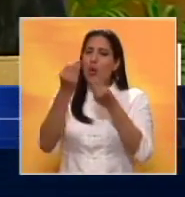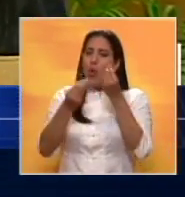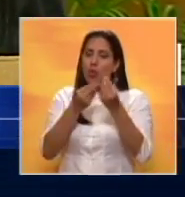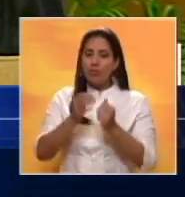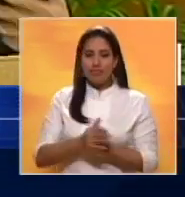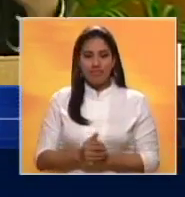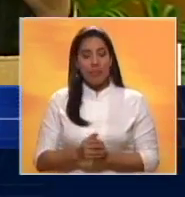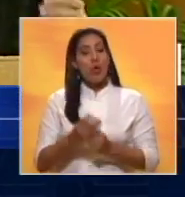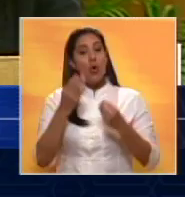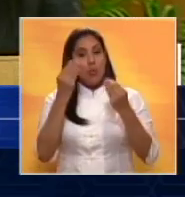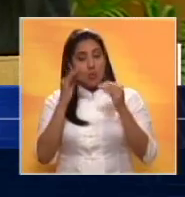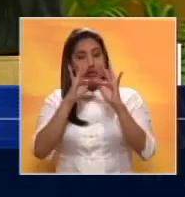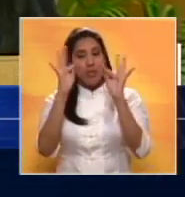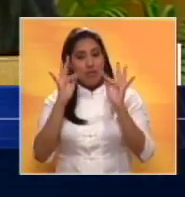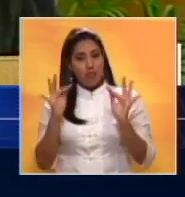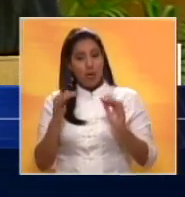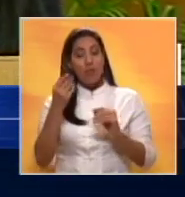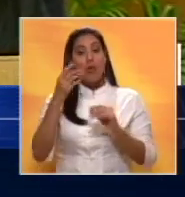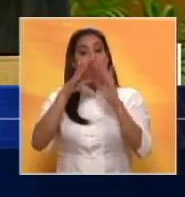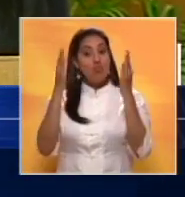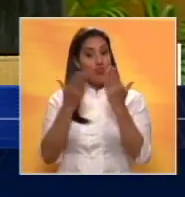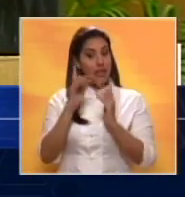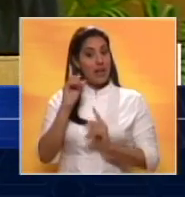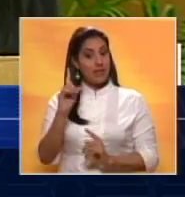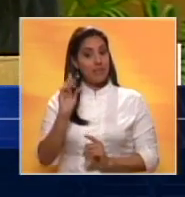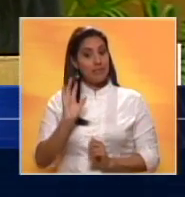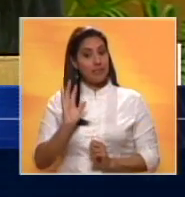económica? Muchos factores mundiales.